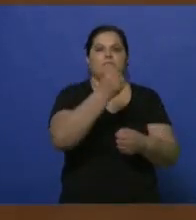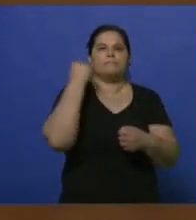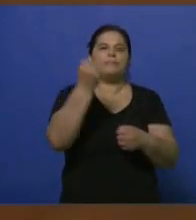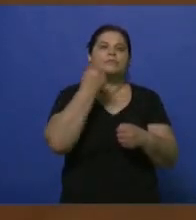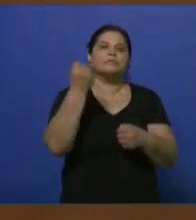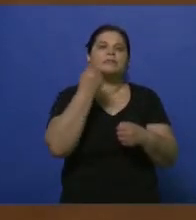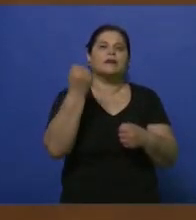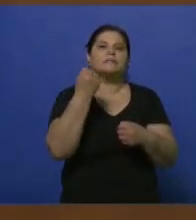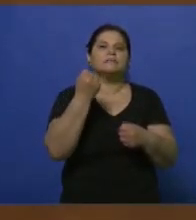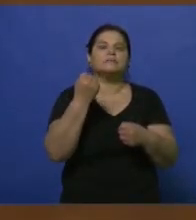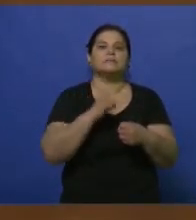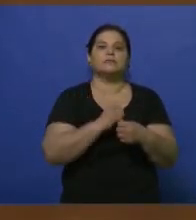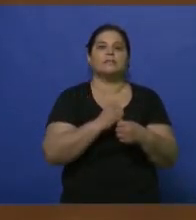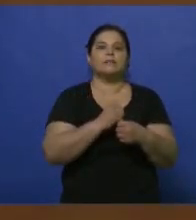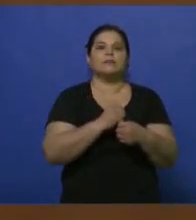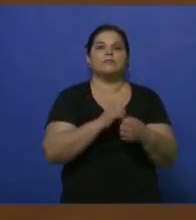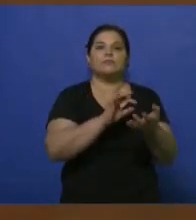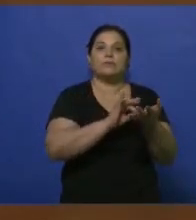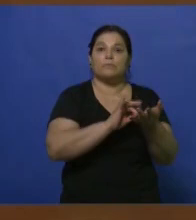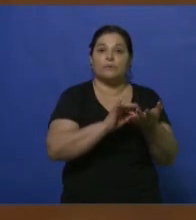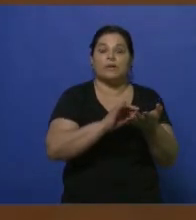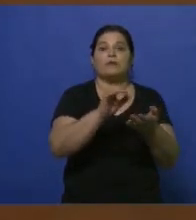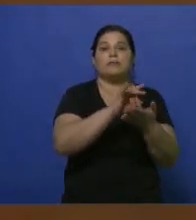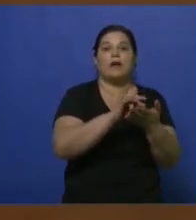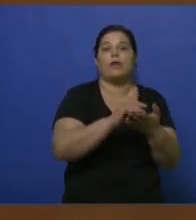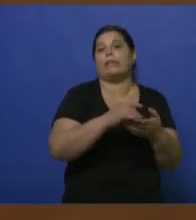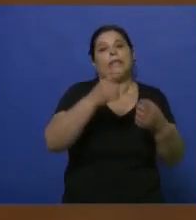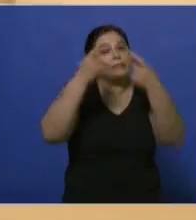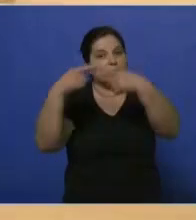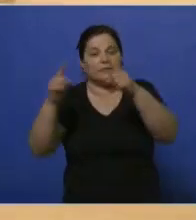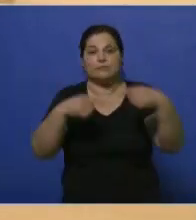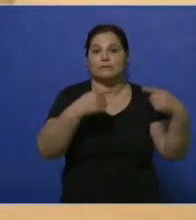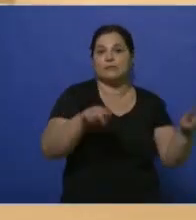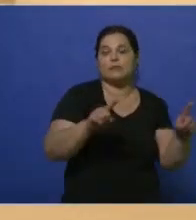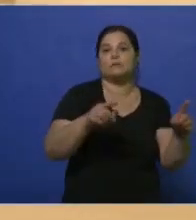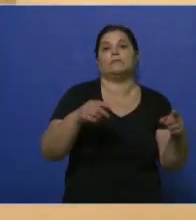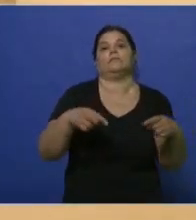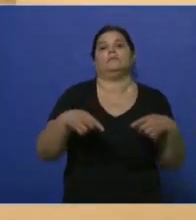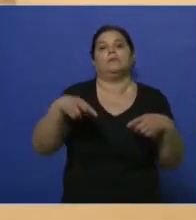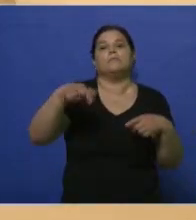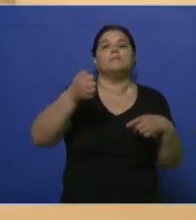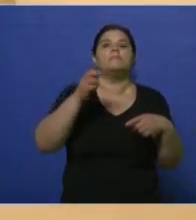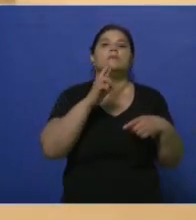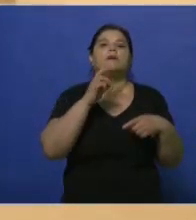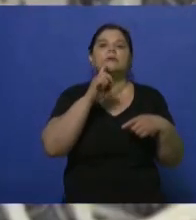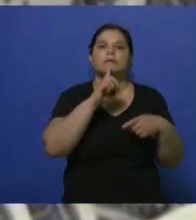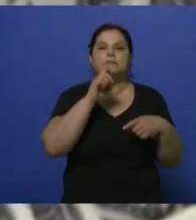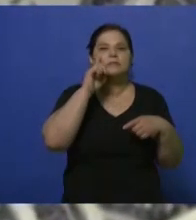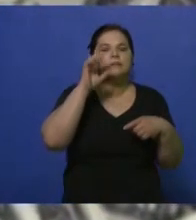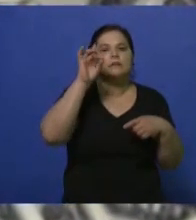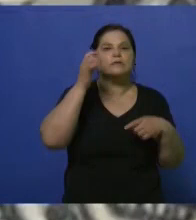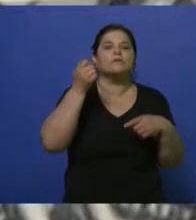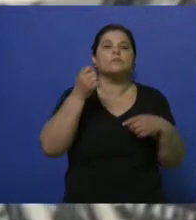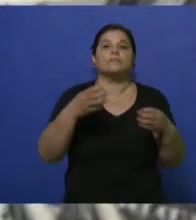manera horizontal, es decir, son diputados y senadores de distintos partidos, pero cuando tienen que defender sus intereses, actúan en bloque. Ese grupo